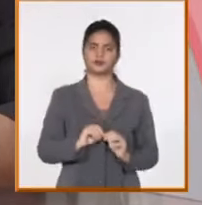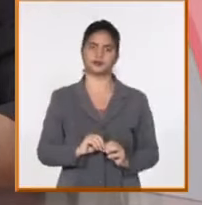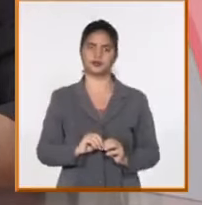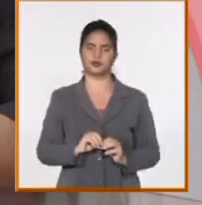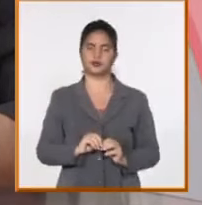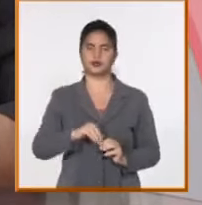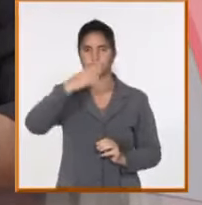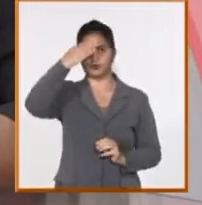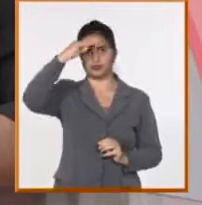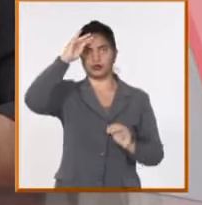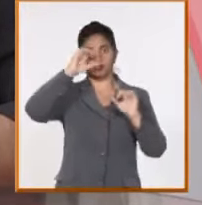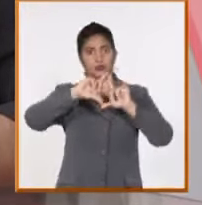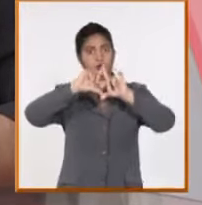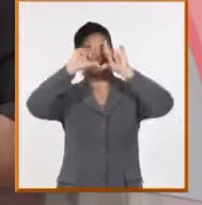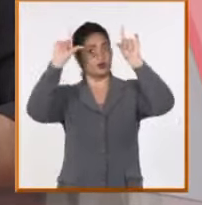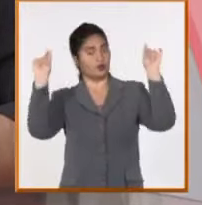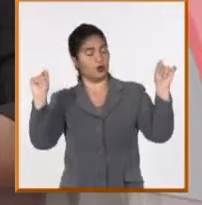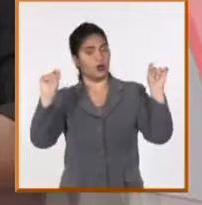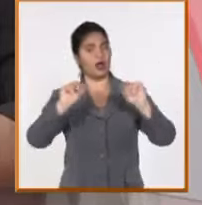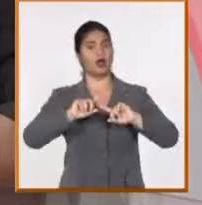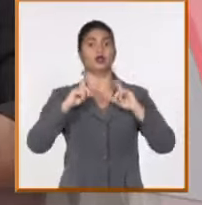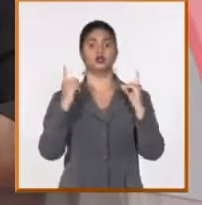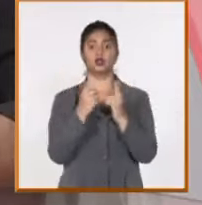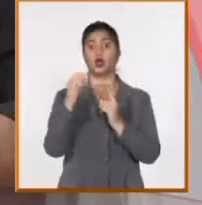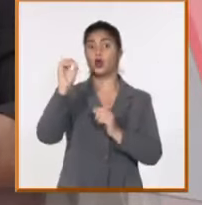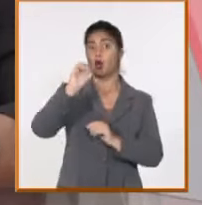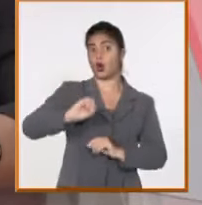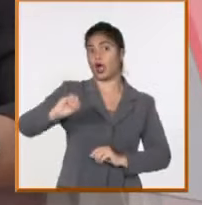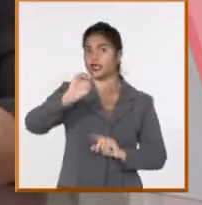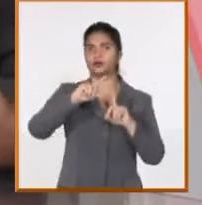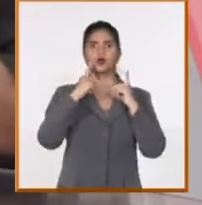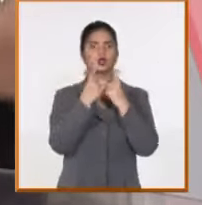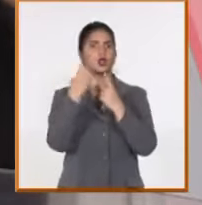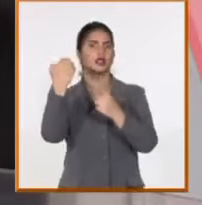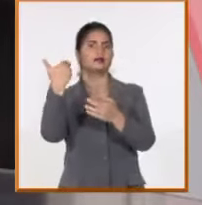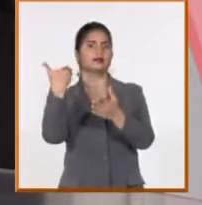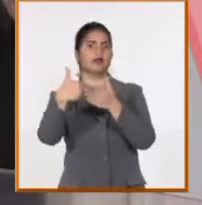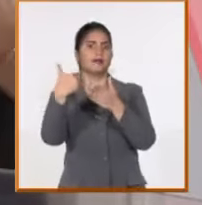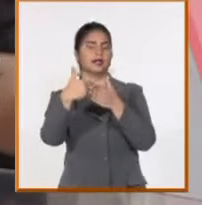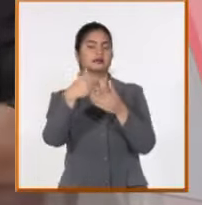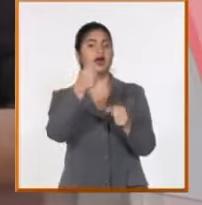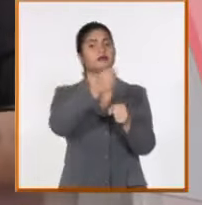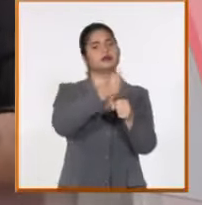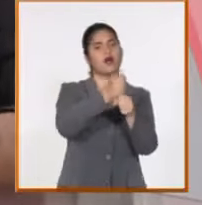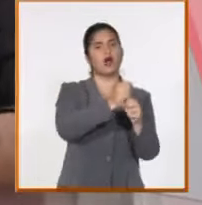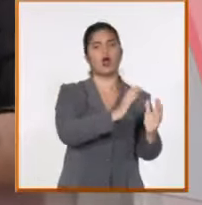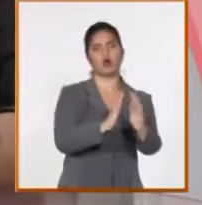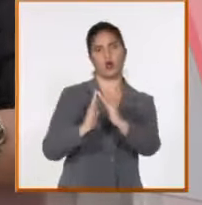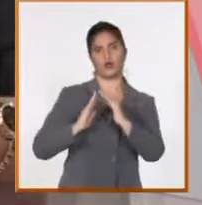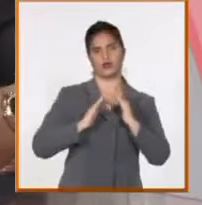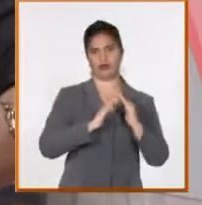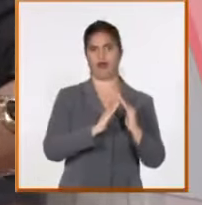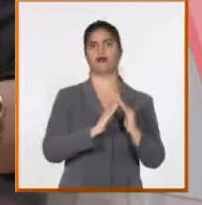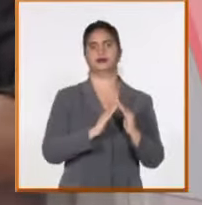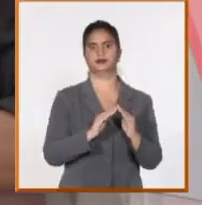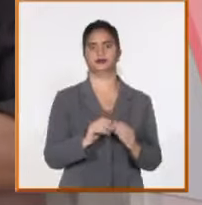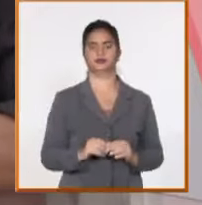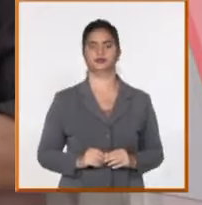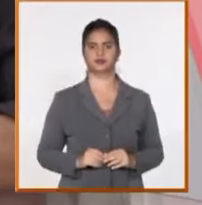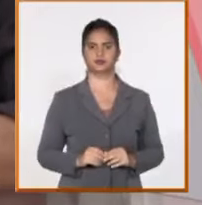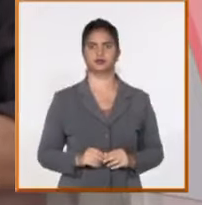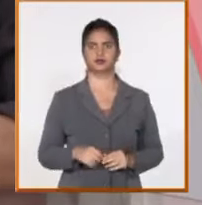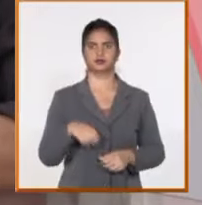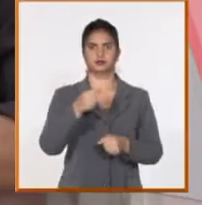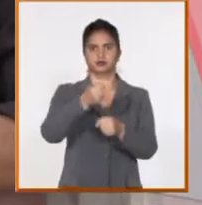entidades apoyan los barrios donde están enclavadas inclusive aquí en la Habana vamos por encima de los de los municipios y de los